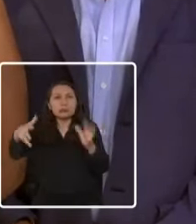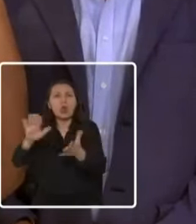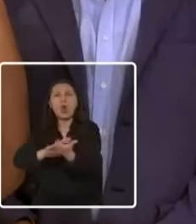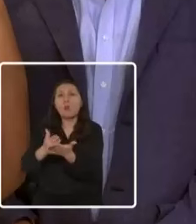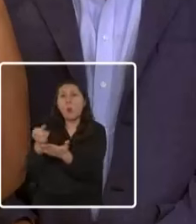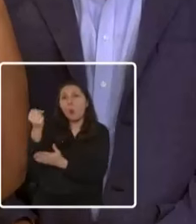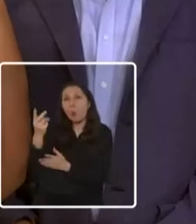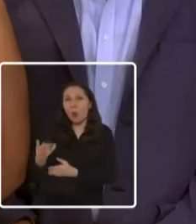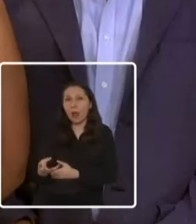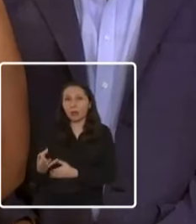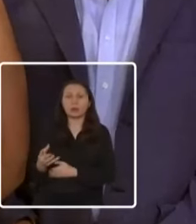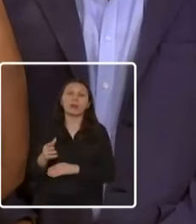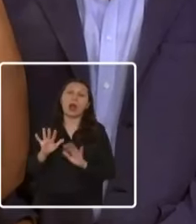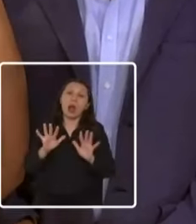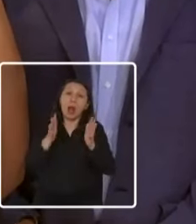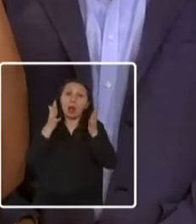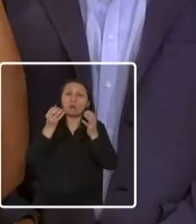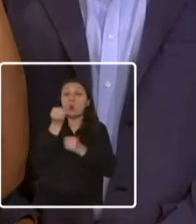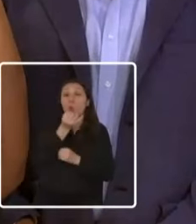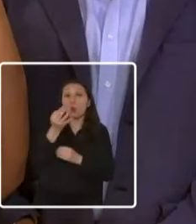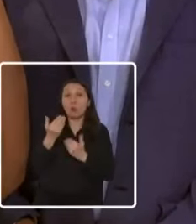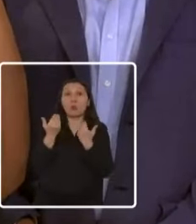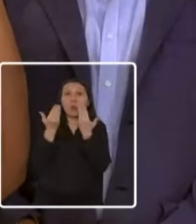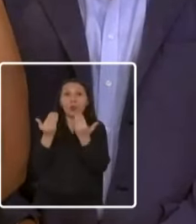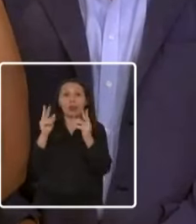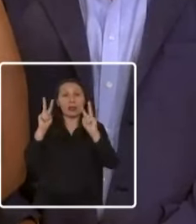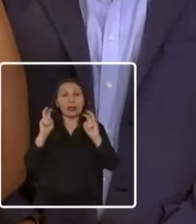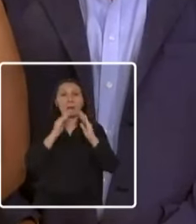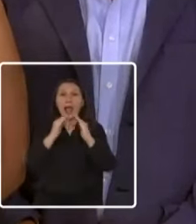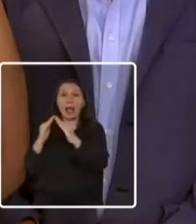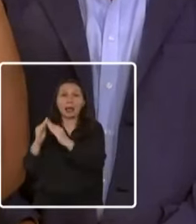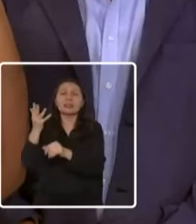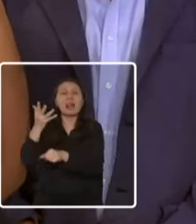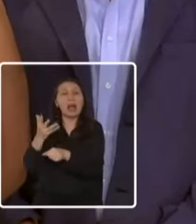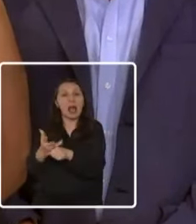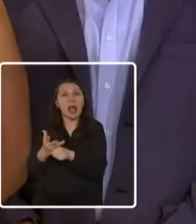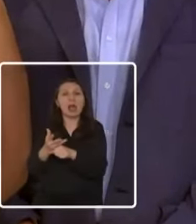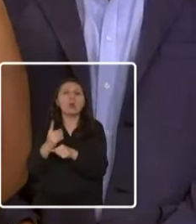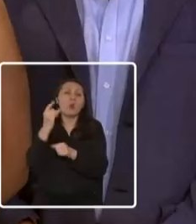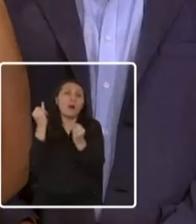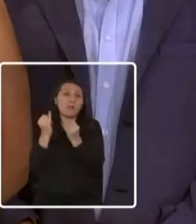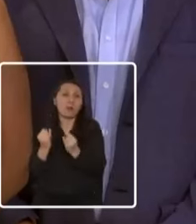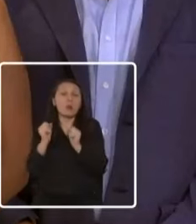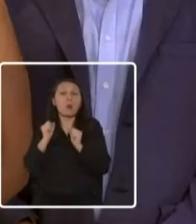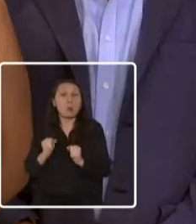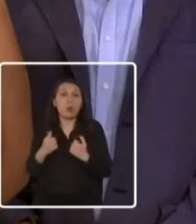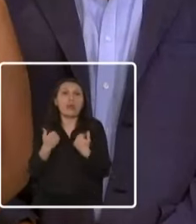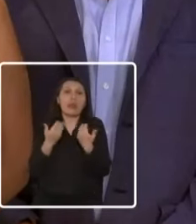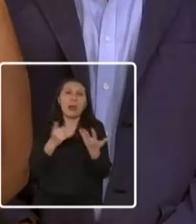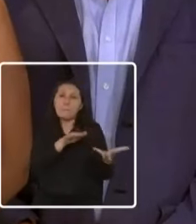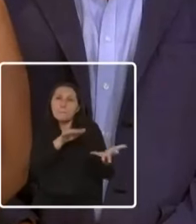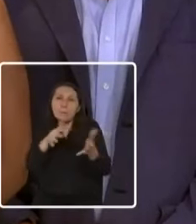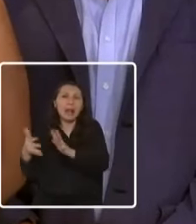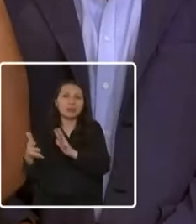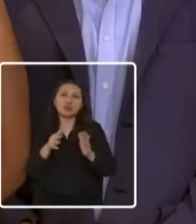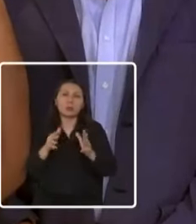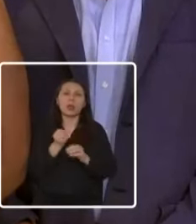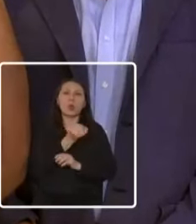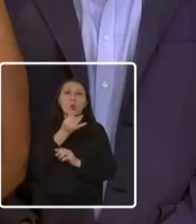daños. Tal vez la cifra que se ha entregado en materia de vivienda es la que ha tenido un método que permite entregar esa